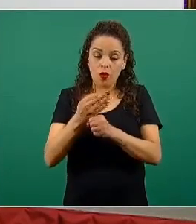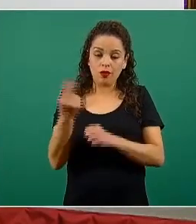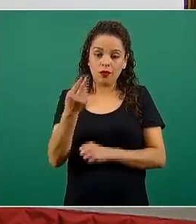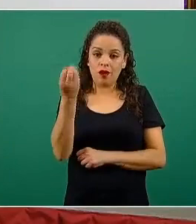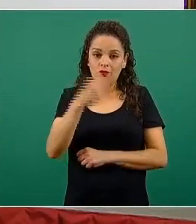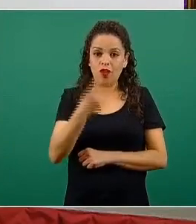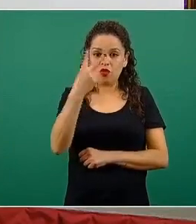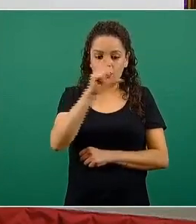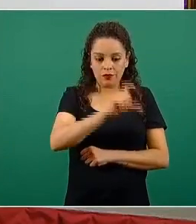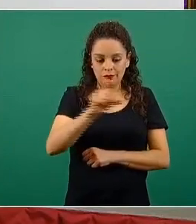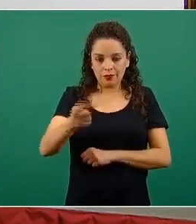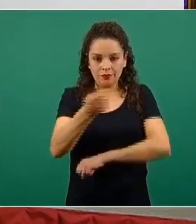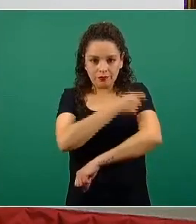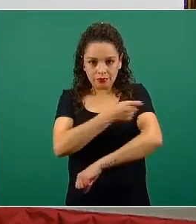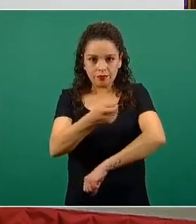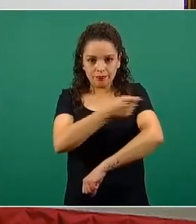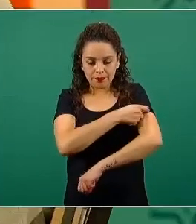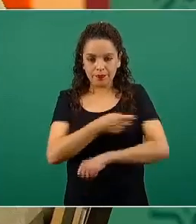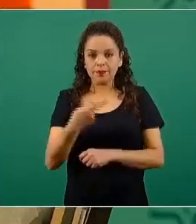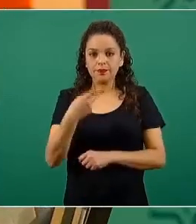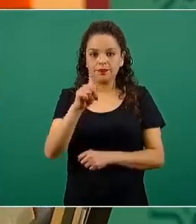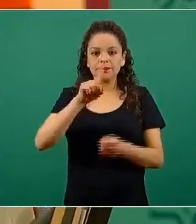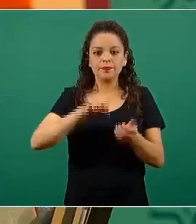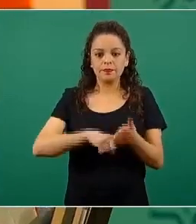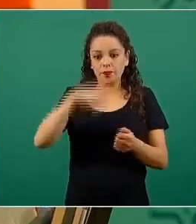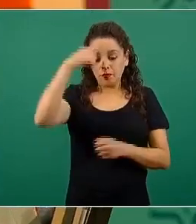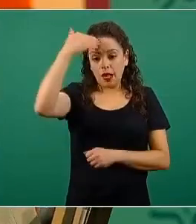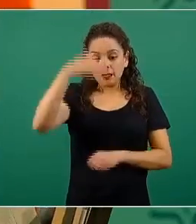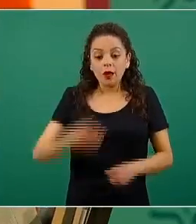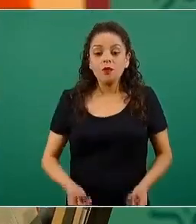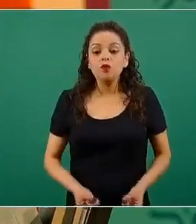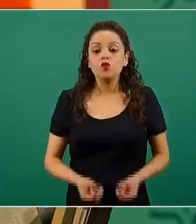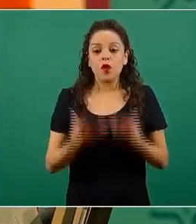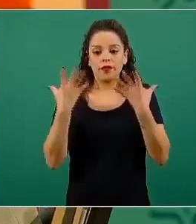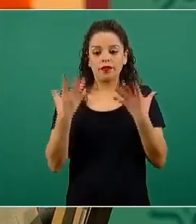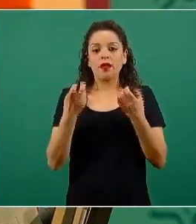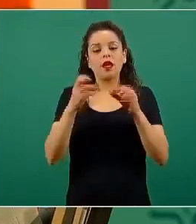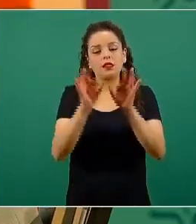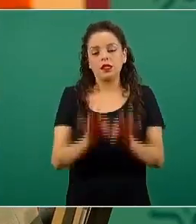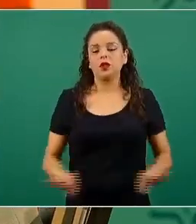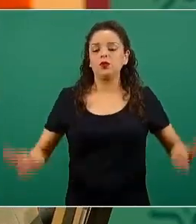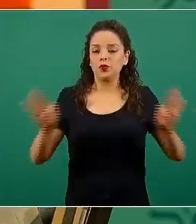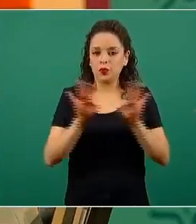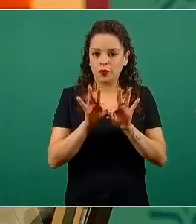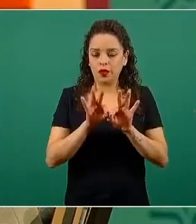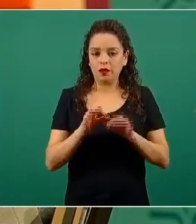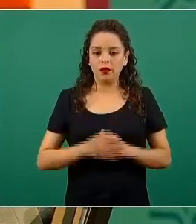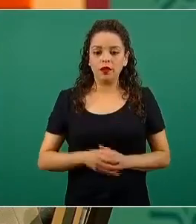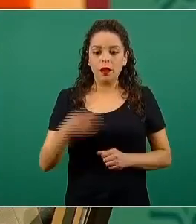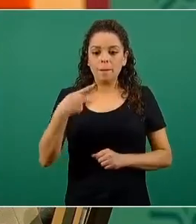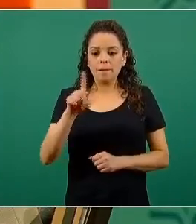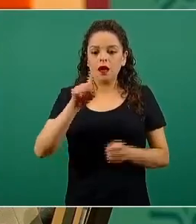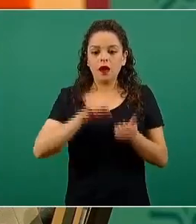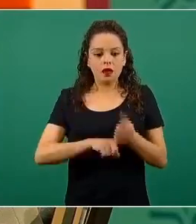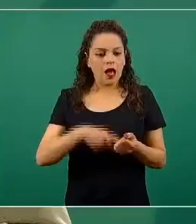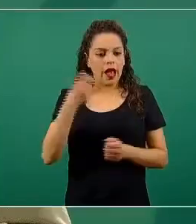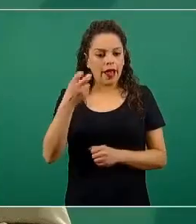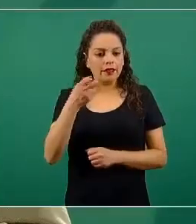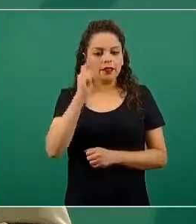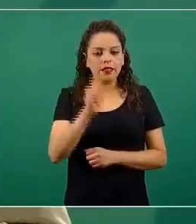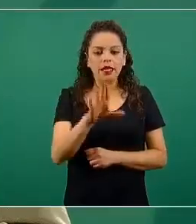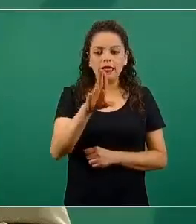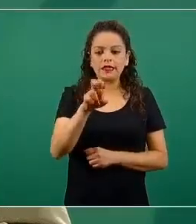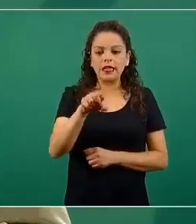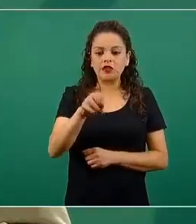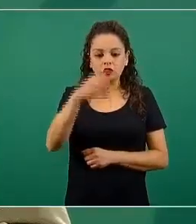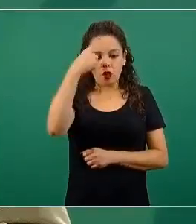también para la cuantificación de la cobertura, ¿no? Es muy importante. Entonces, este esfuerzo de juntar los censos